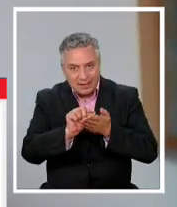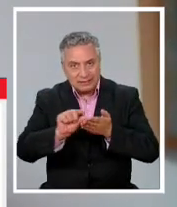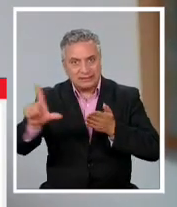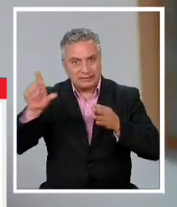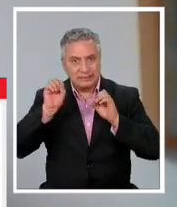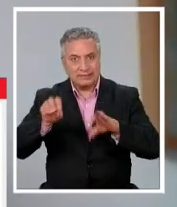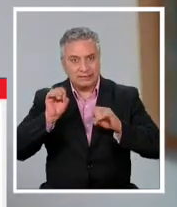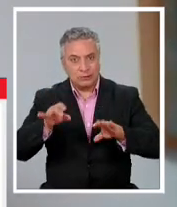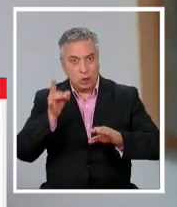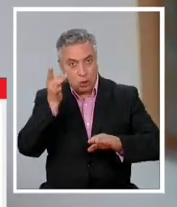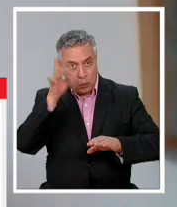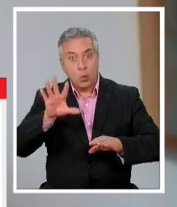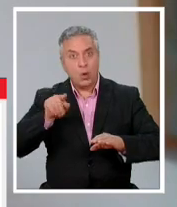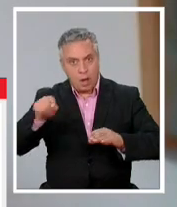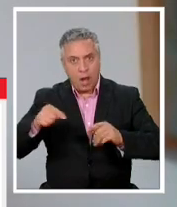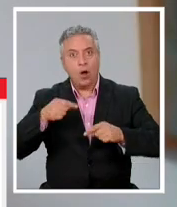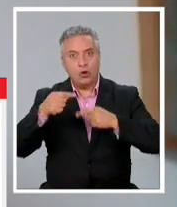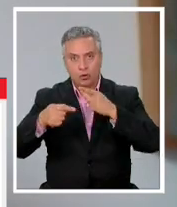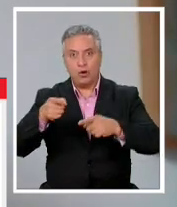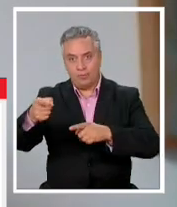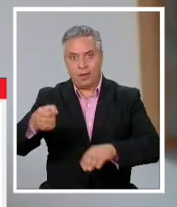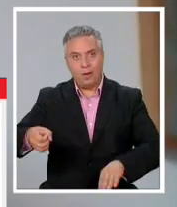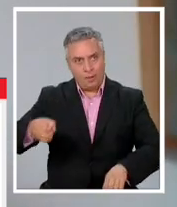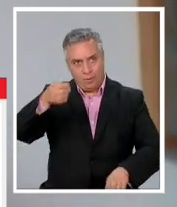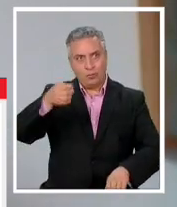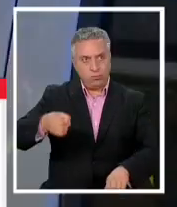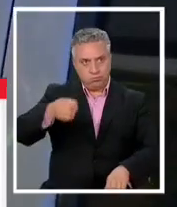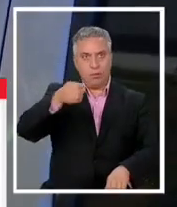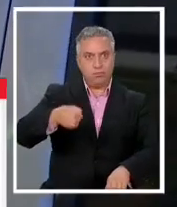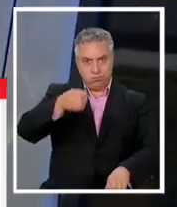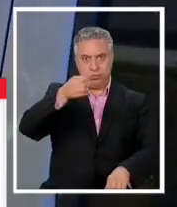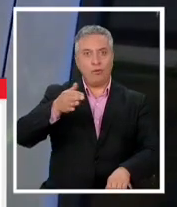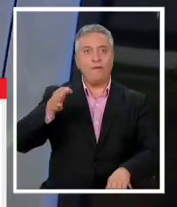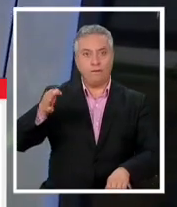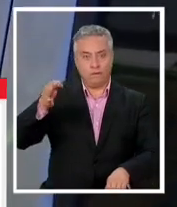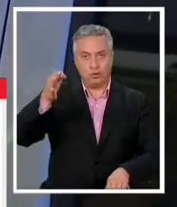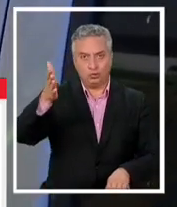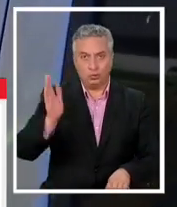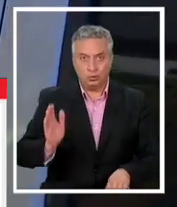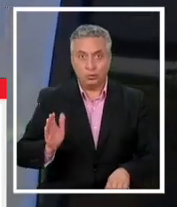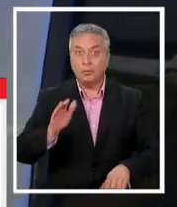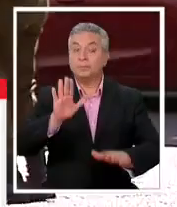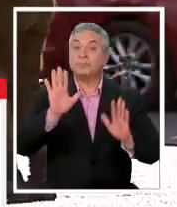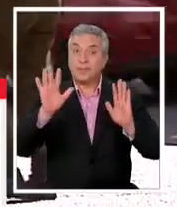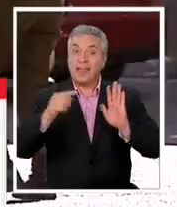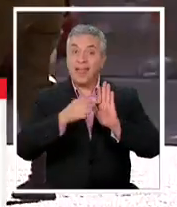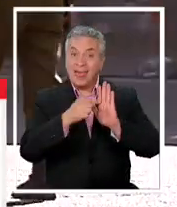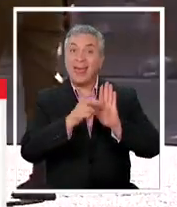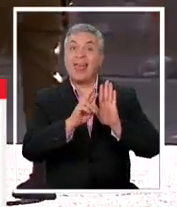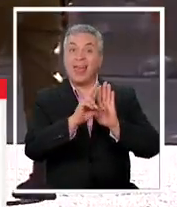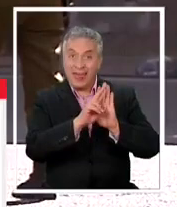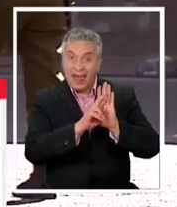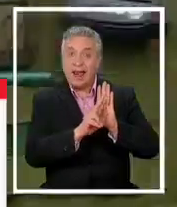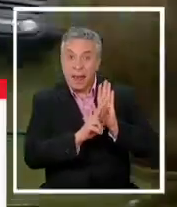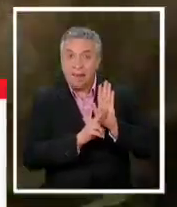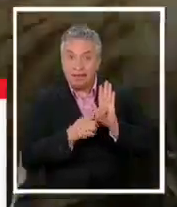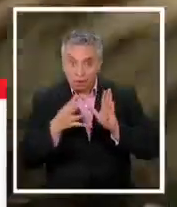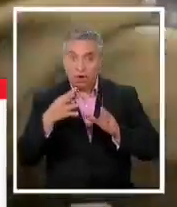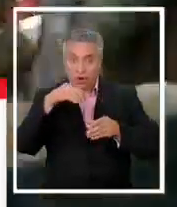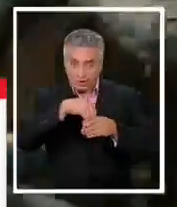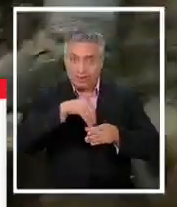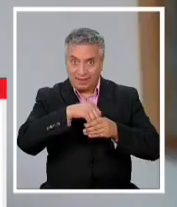allí se vaya produciendo los ascensos a futuro. Es posible que los reglamentos